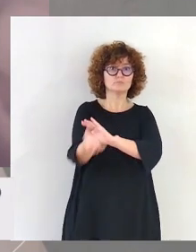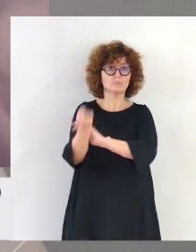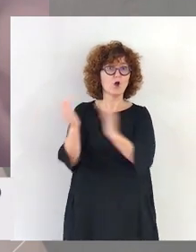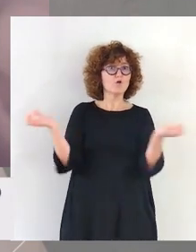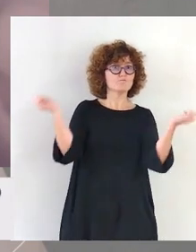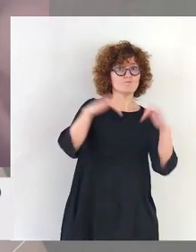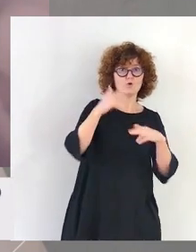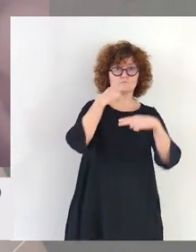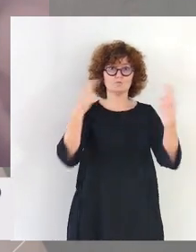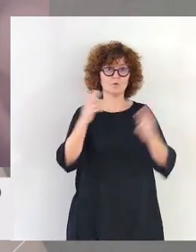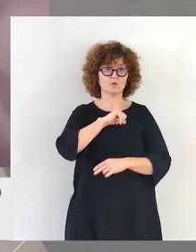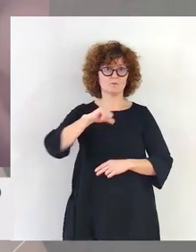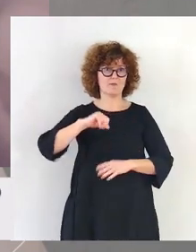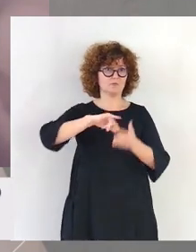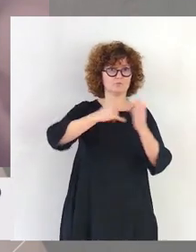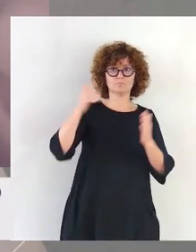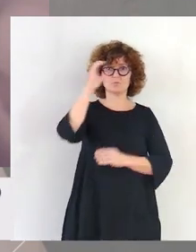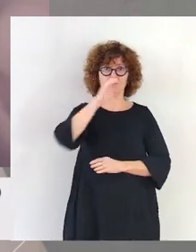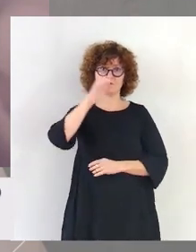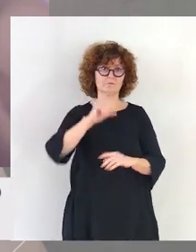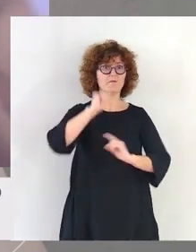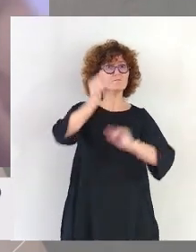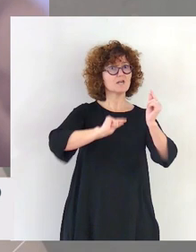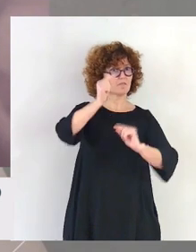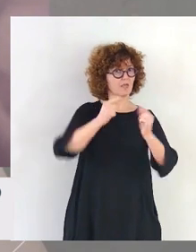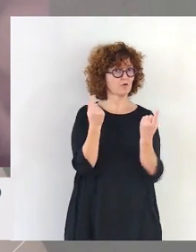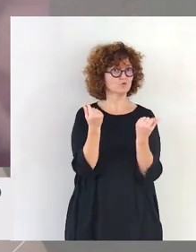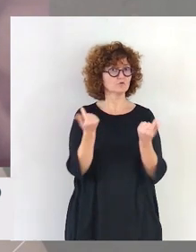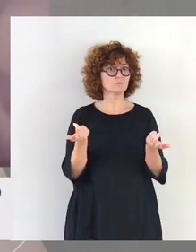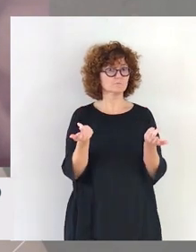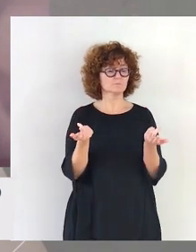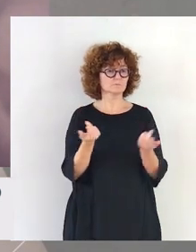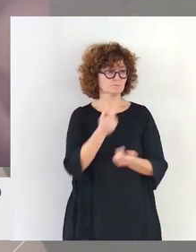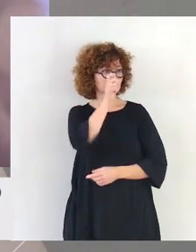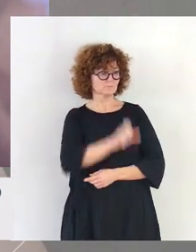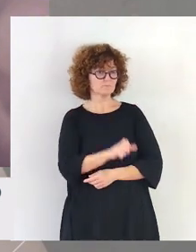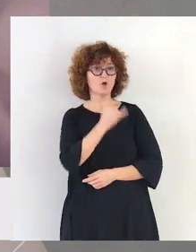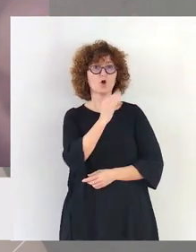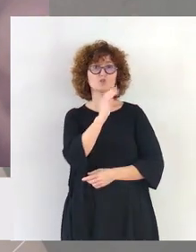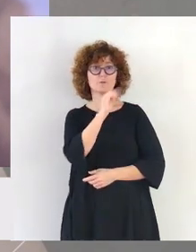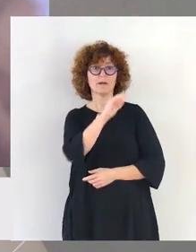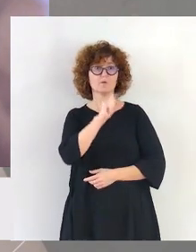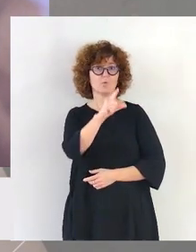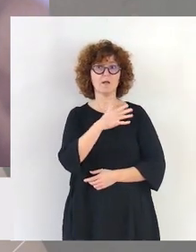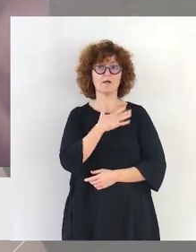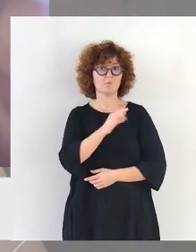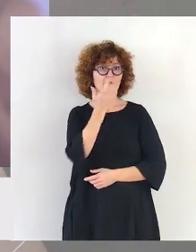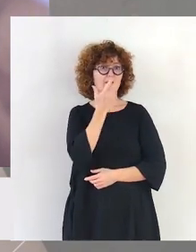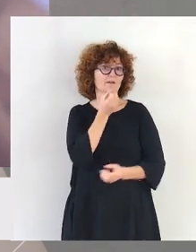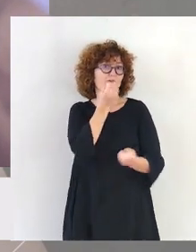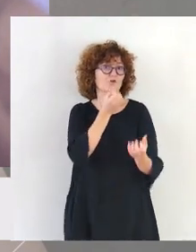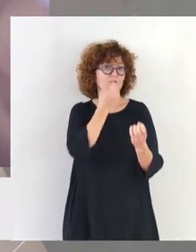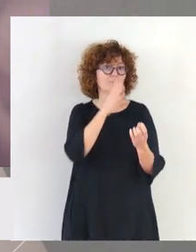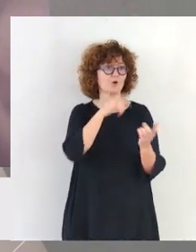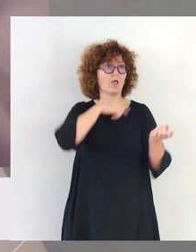públicos privados tecnológicos científicos financieros José Manuel lo puede contar vamos todo el día de un lado para otro hablando de estas